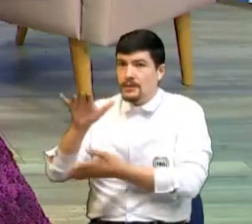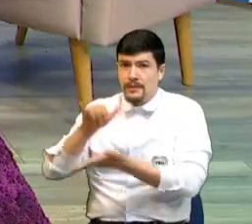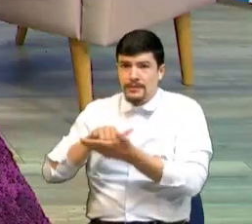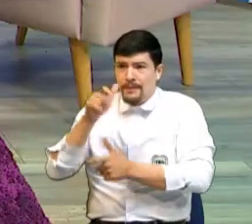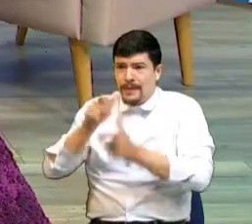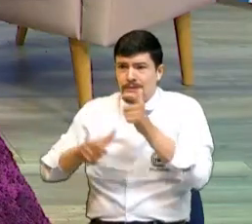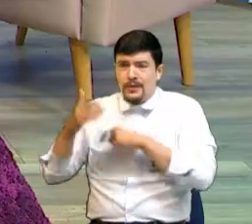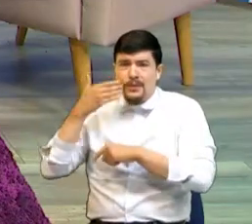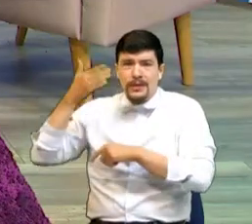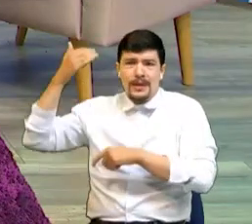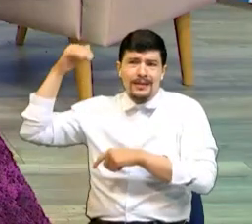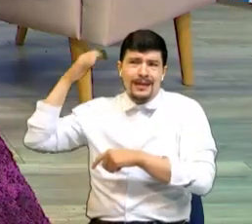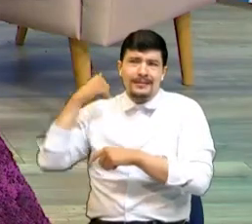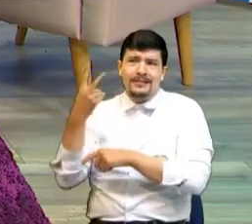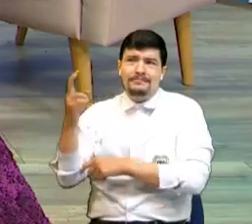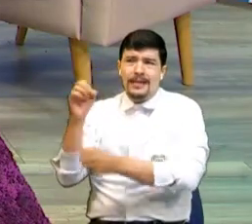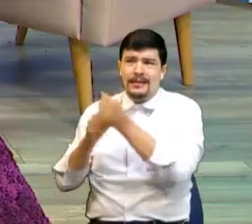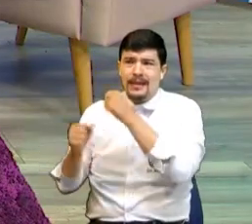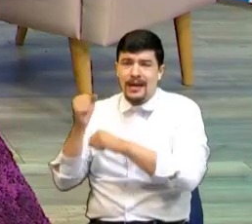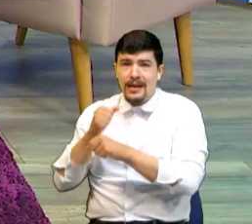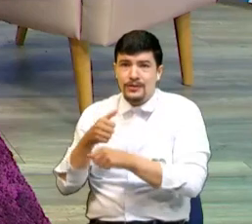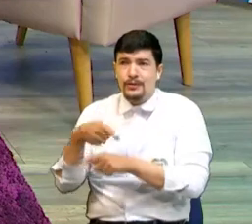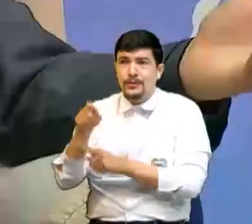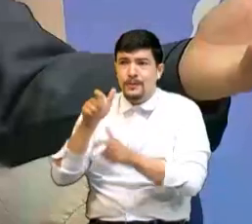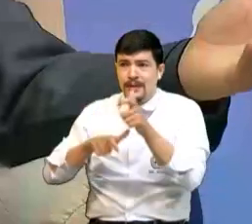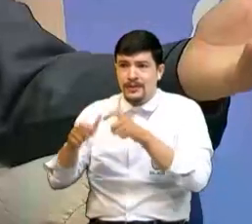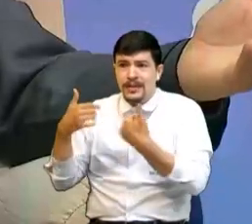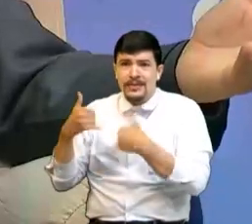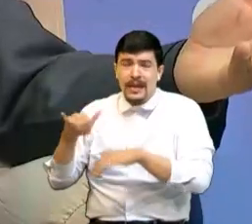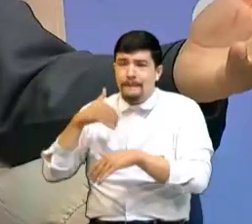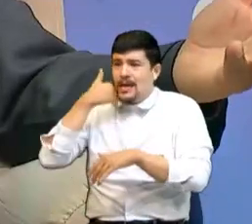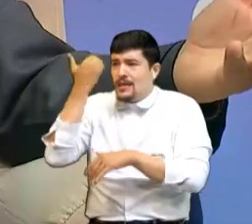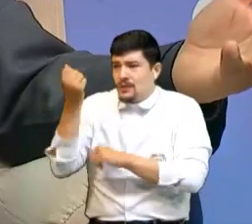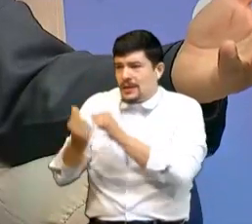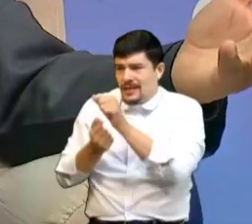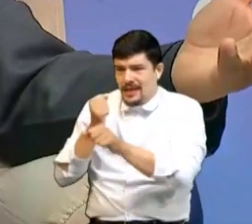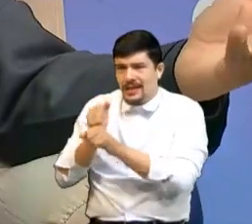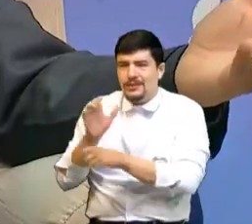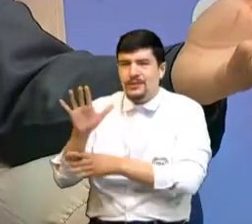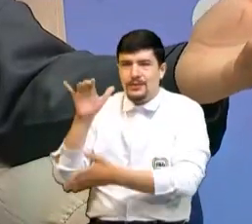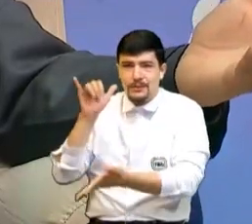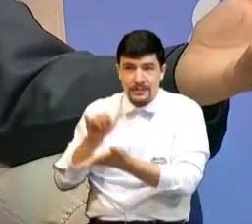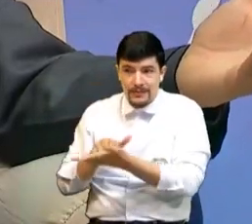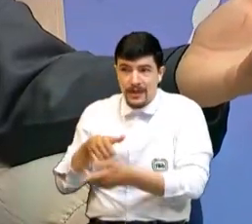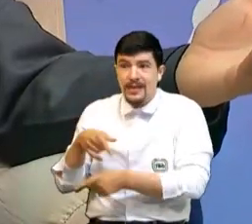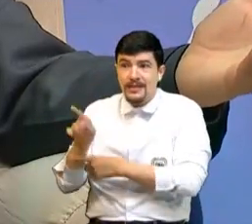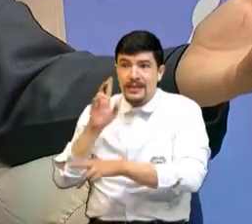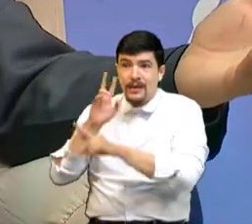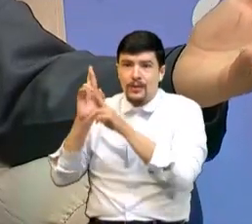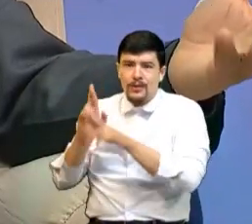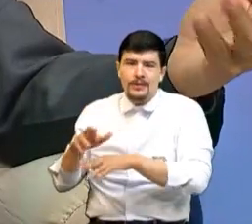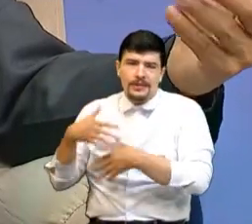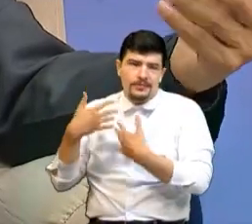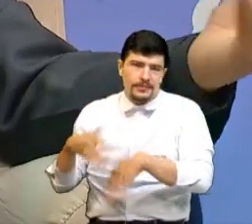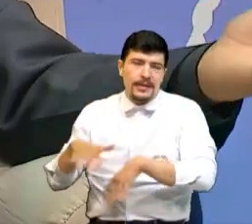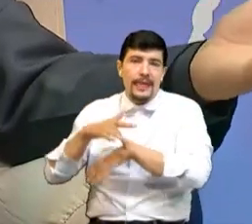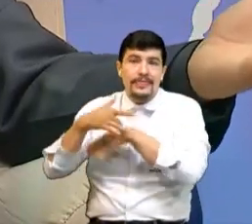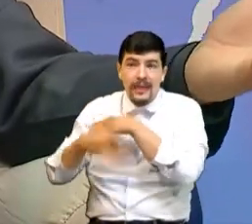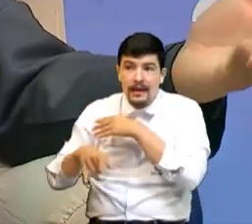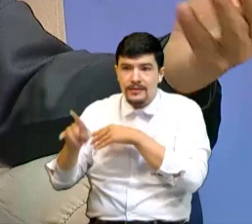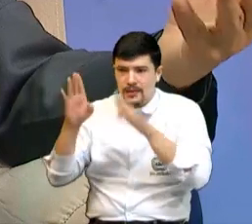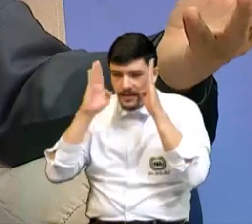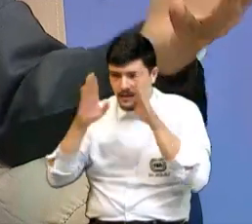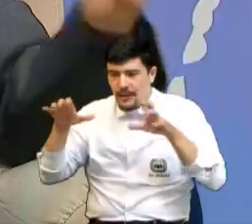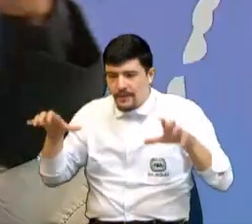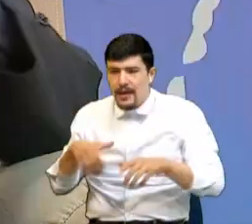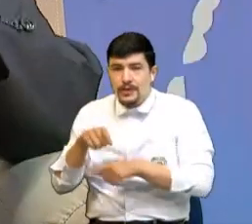sucedió hace 20 años, son personas ya mayores de edad, uh-huh. en donde ya ahí sí es demasiado tarde la